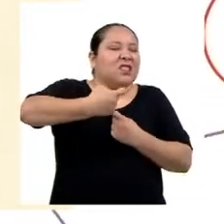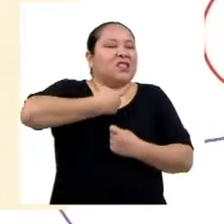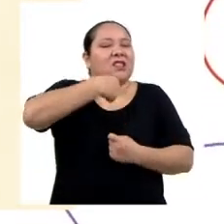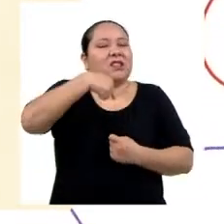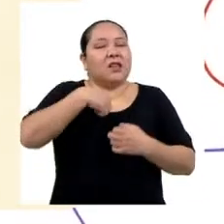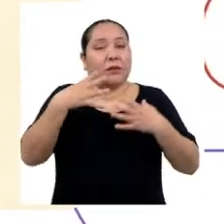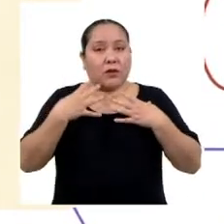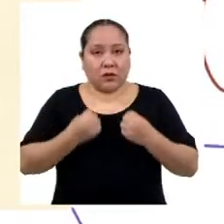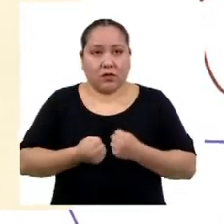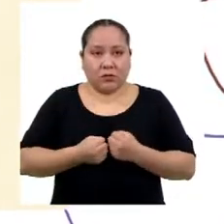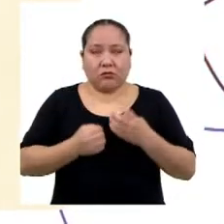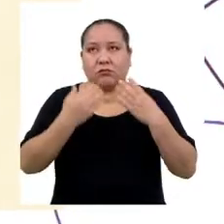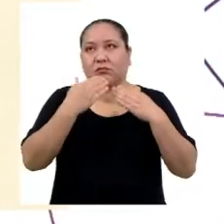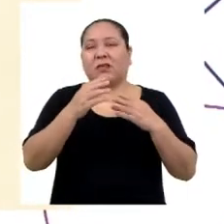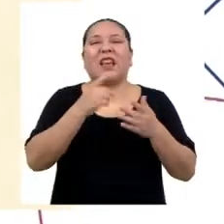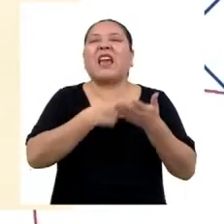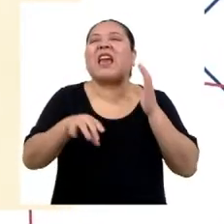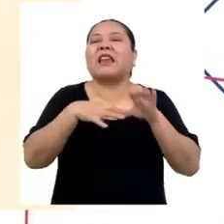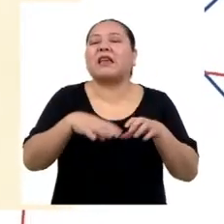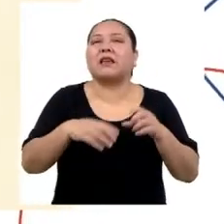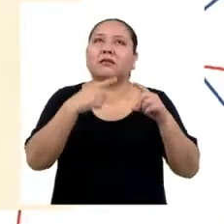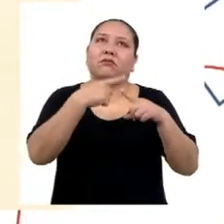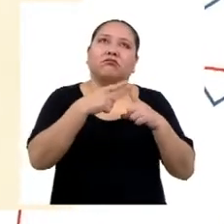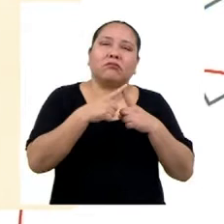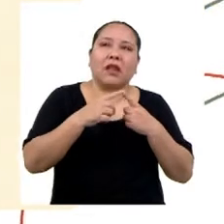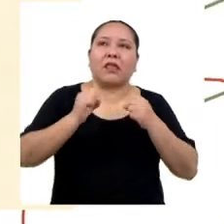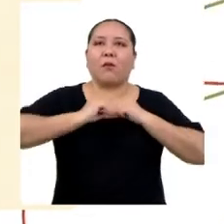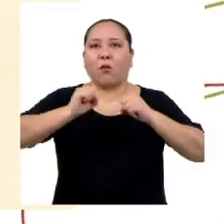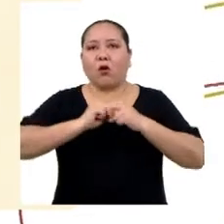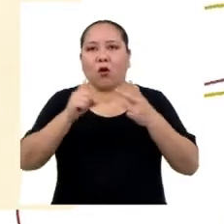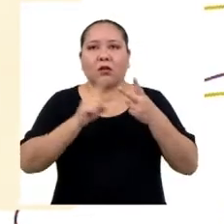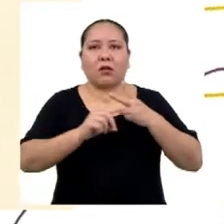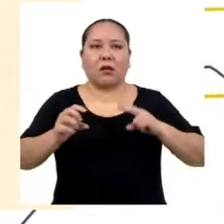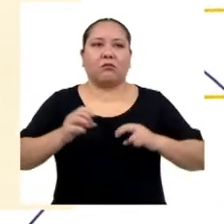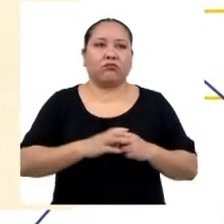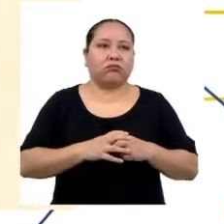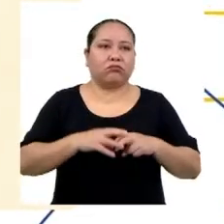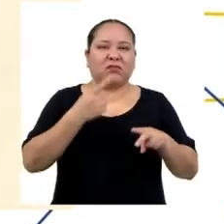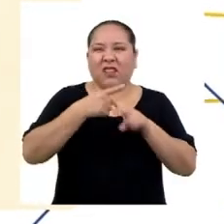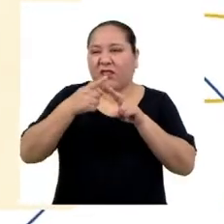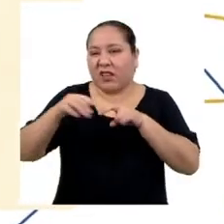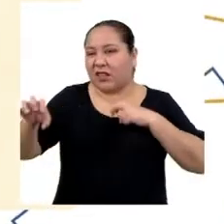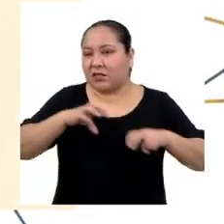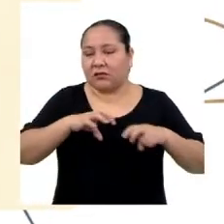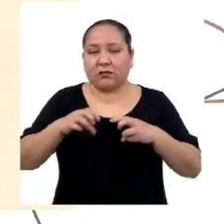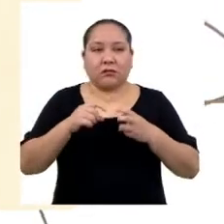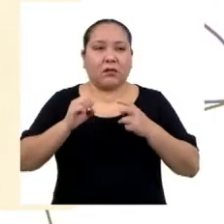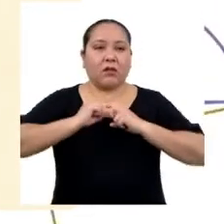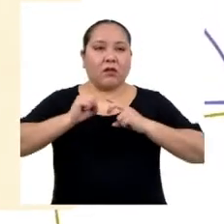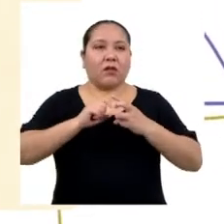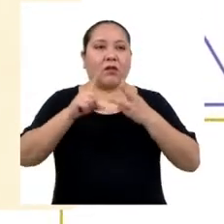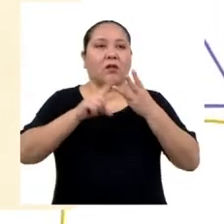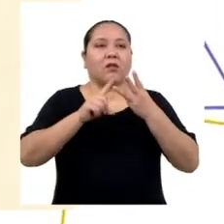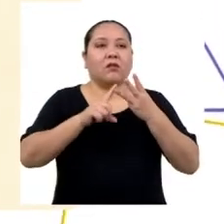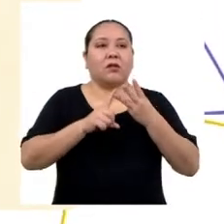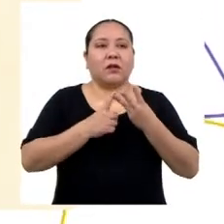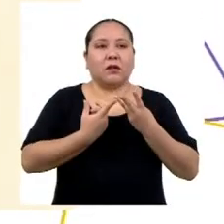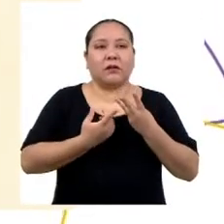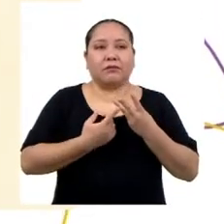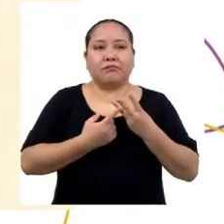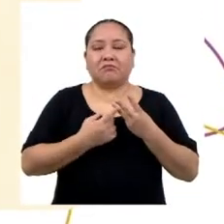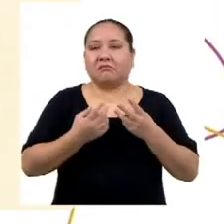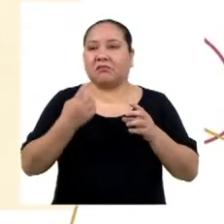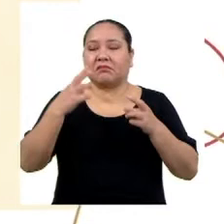siguientes: deporte, ejercicios físicos, actividades recreativas, descansar, ir